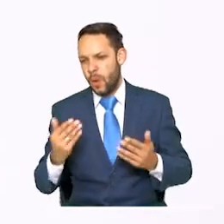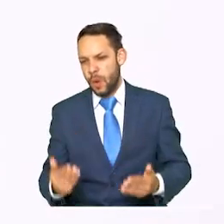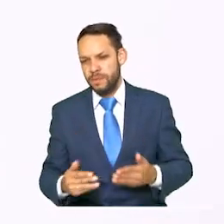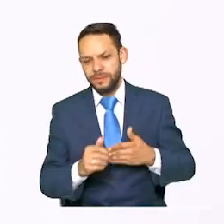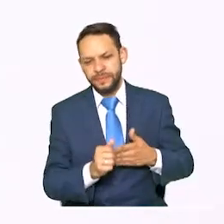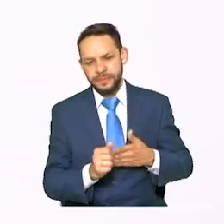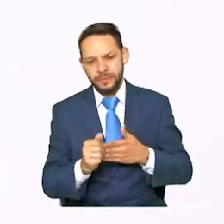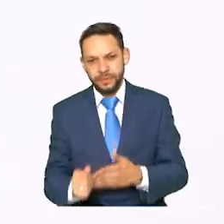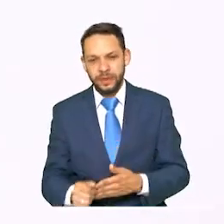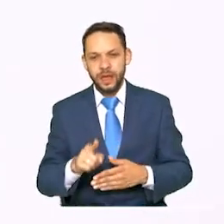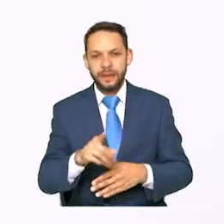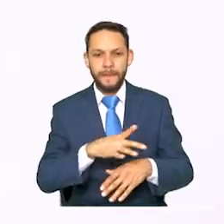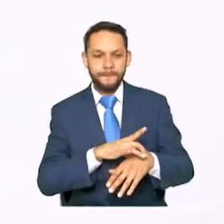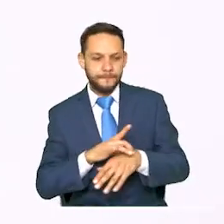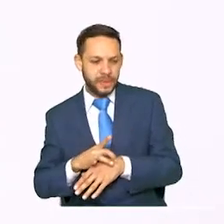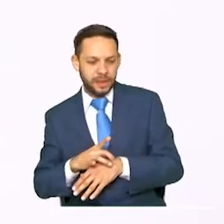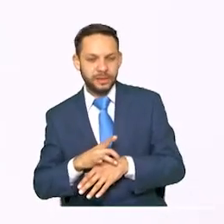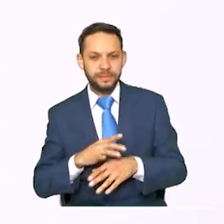cannabis medicinal.